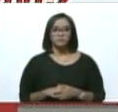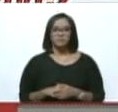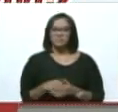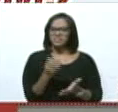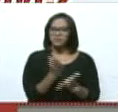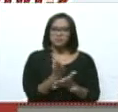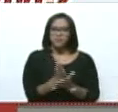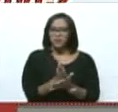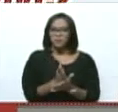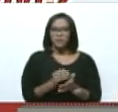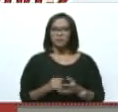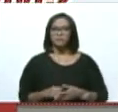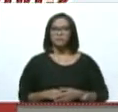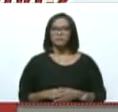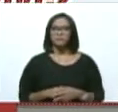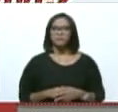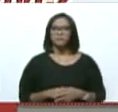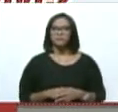discurso coherente.